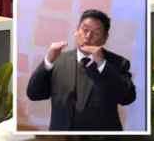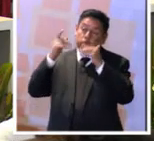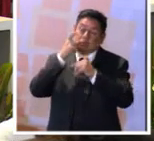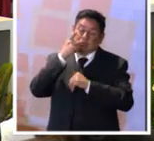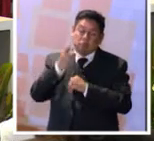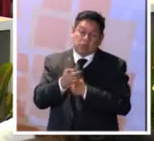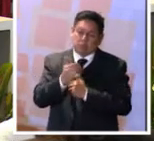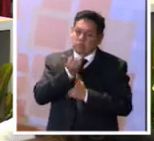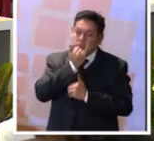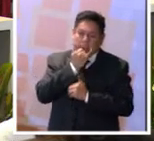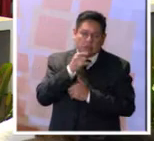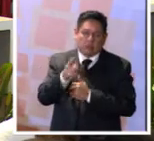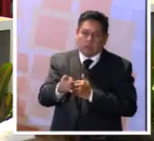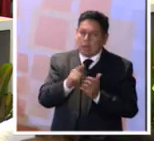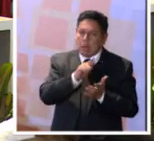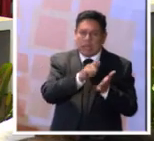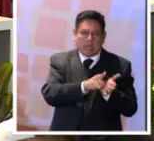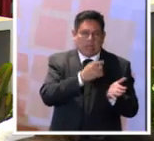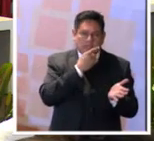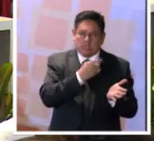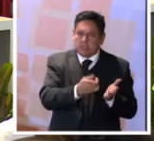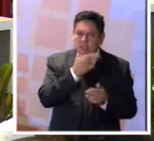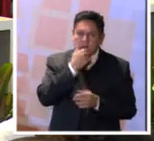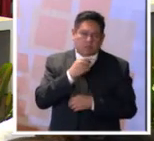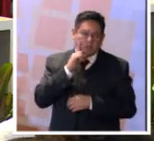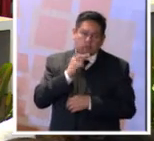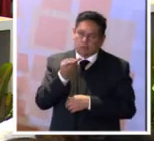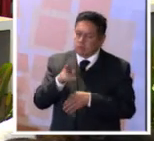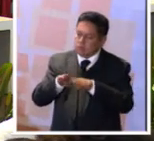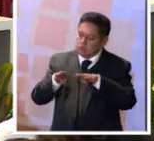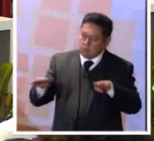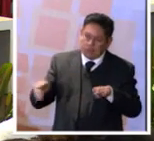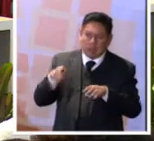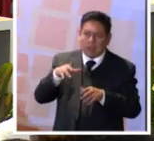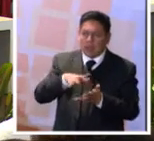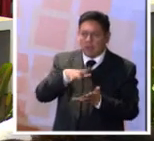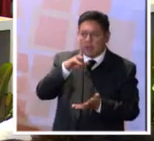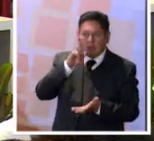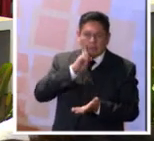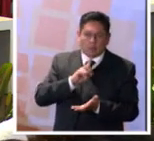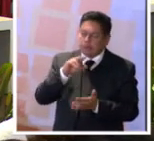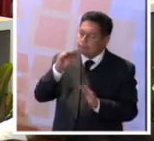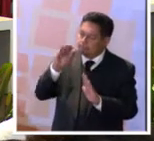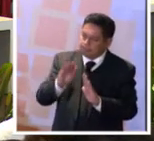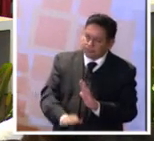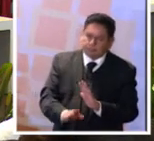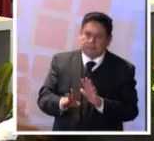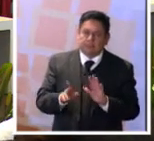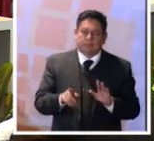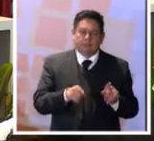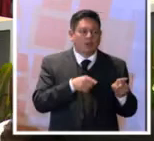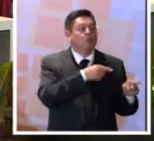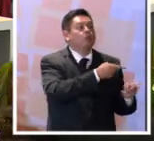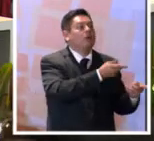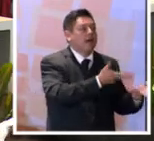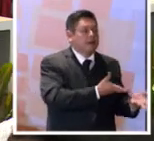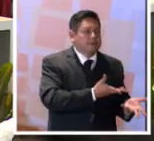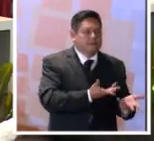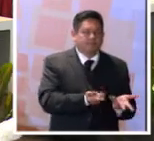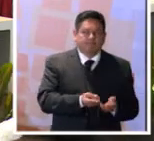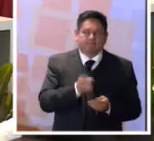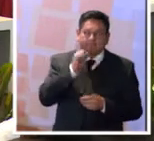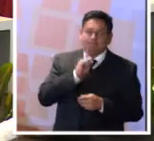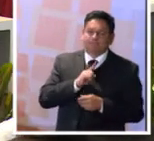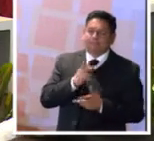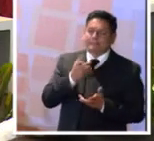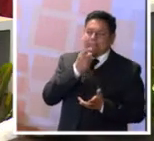con la paridad como punto de llegada. Es muy provocadora tu pregunta, Armando, porque